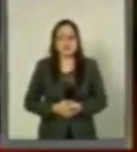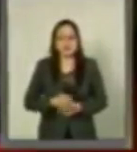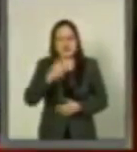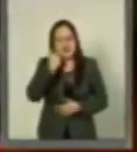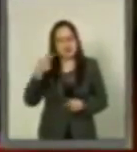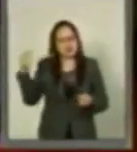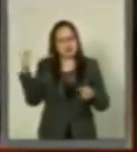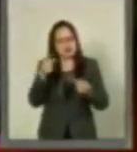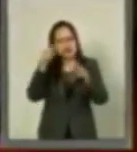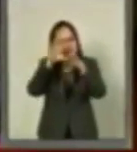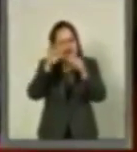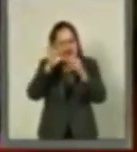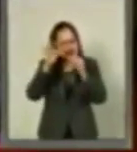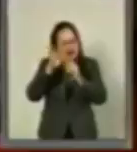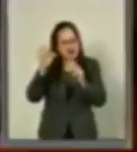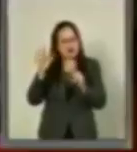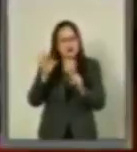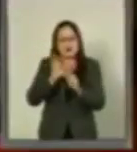puntualizar,